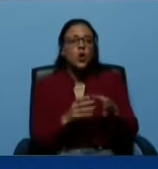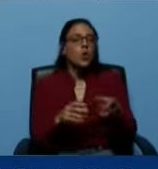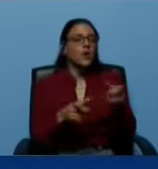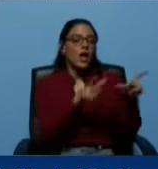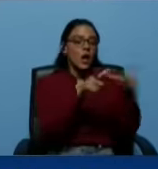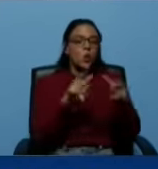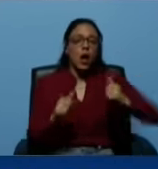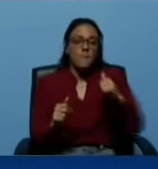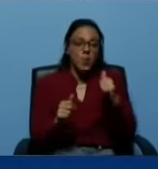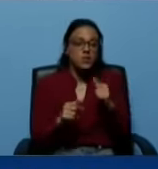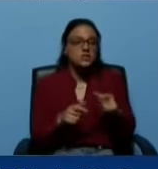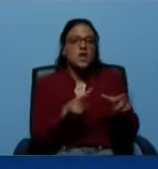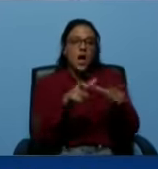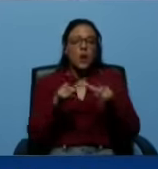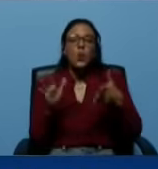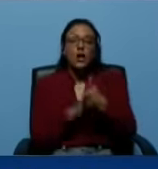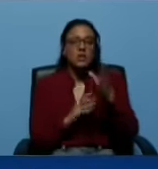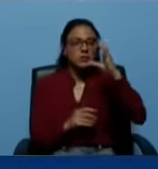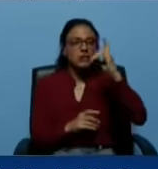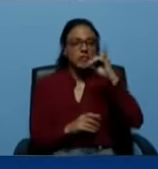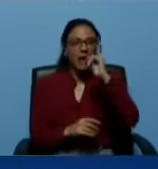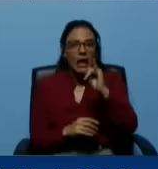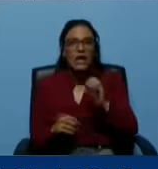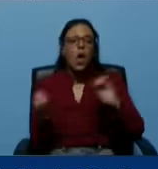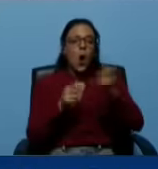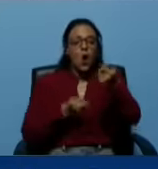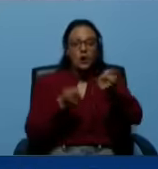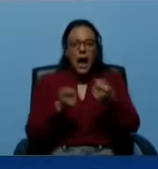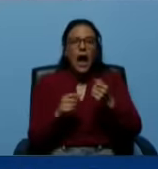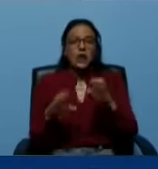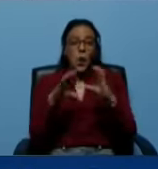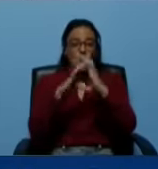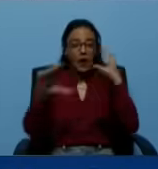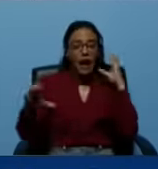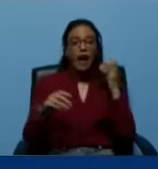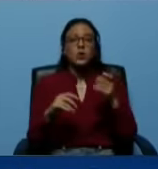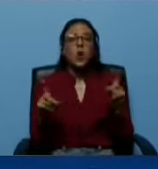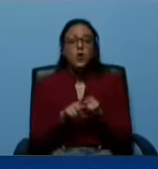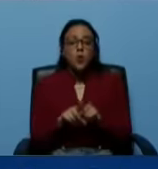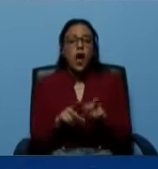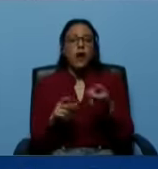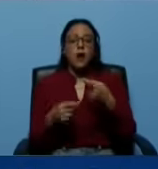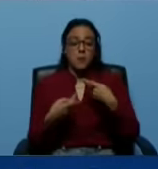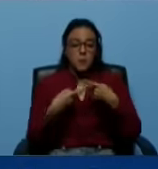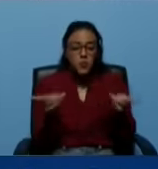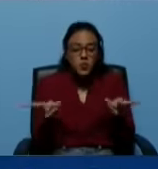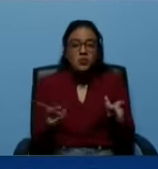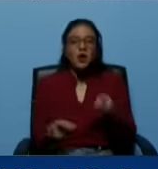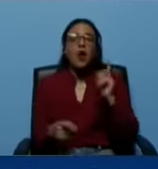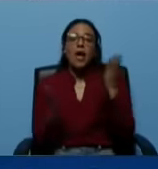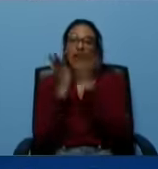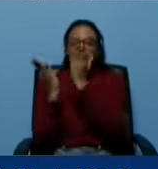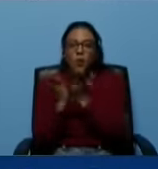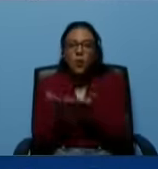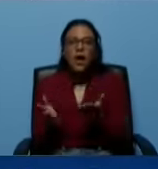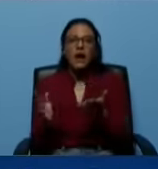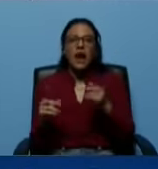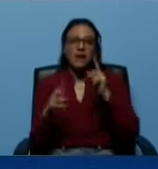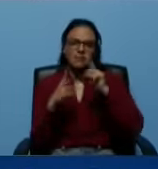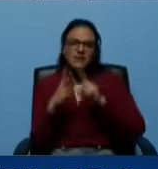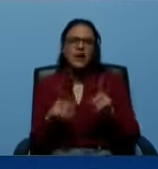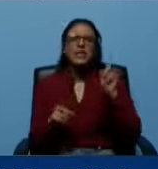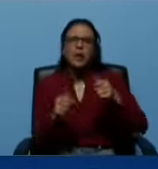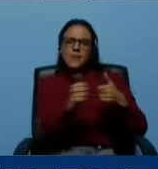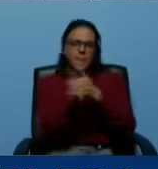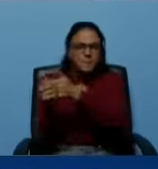centros de salud, vehículos de transporte público, ambulancias, escuelas, que eso no le hace, y en la